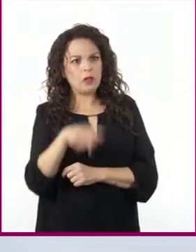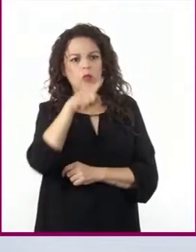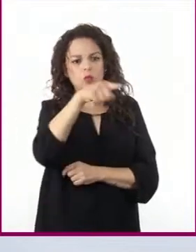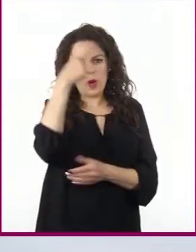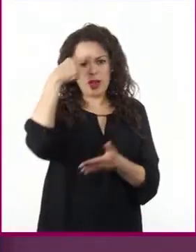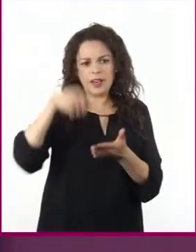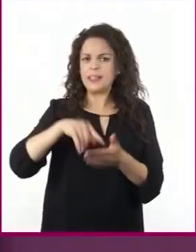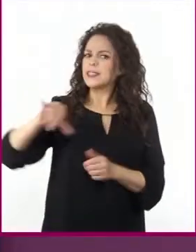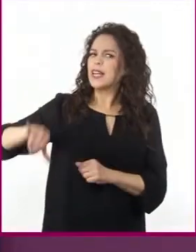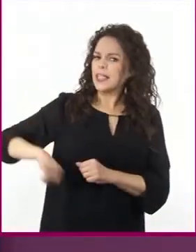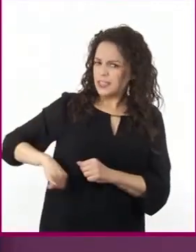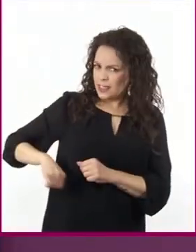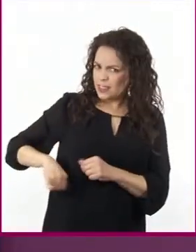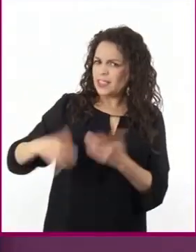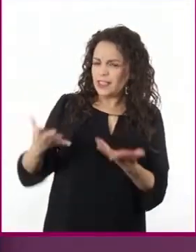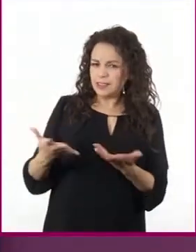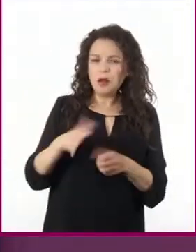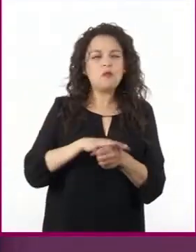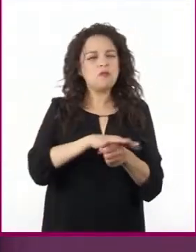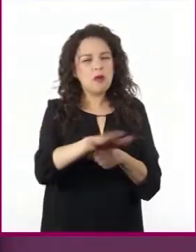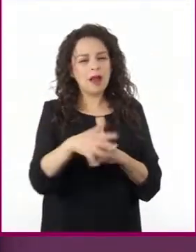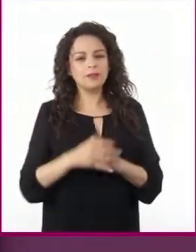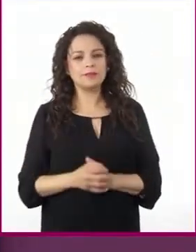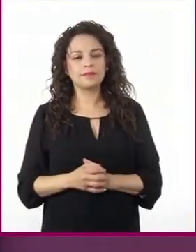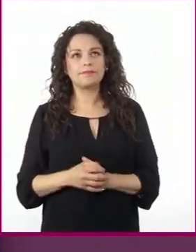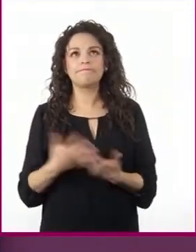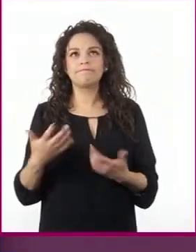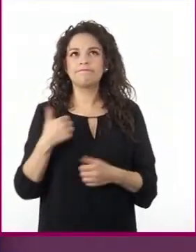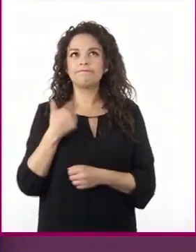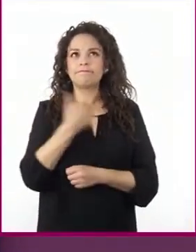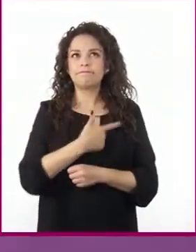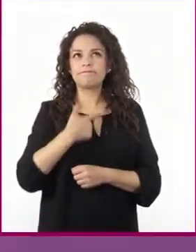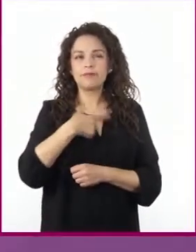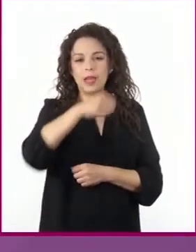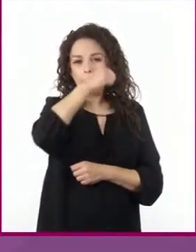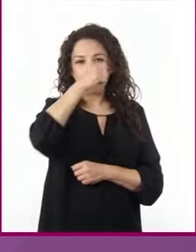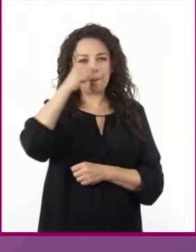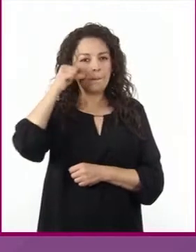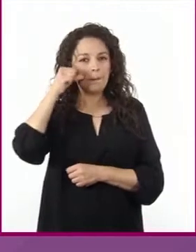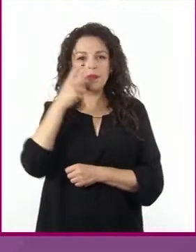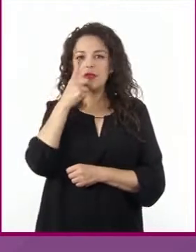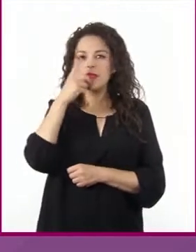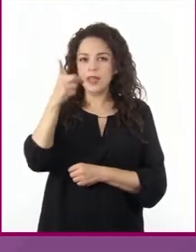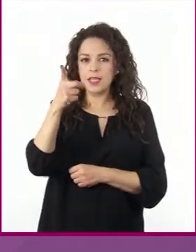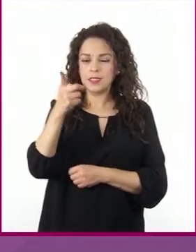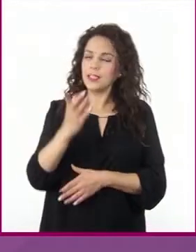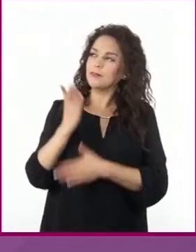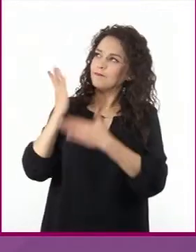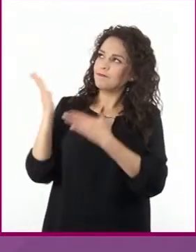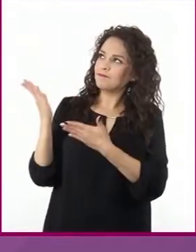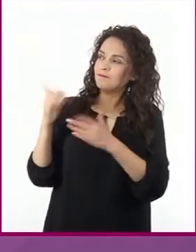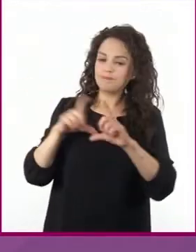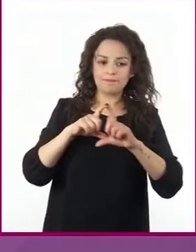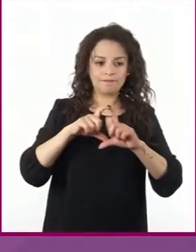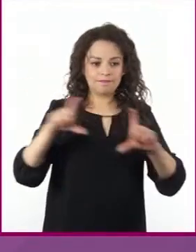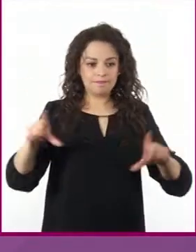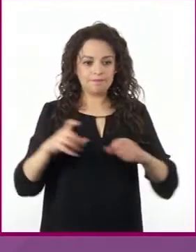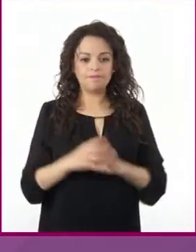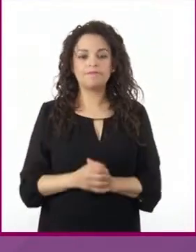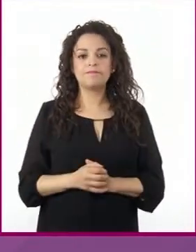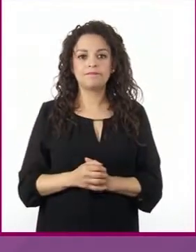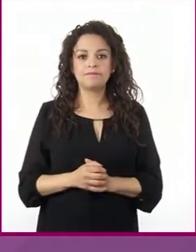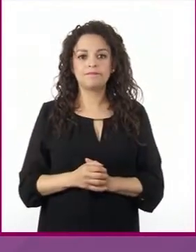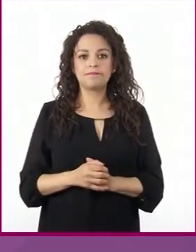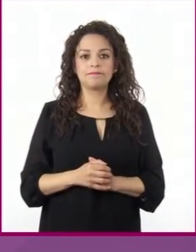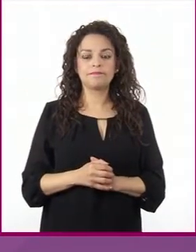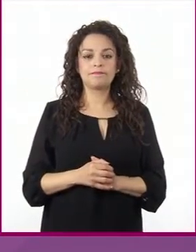interesante? Pues me gusta mucho la frase de Benito Juárez que dice: entre los individuos como en las